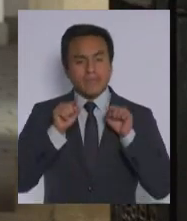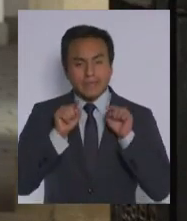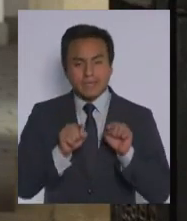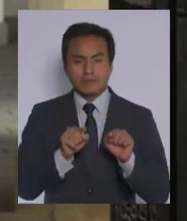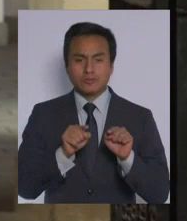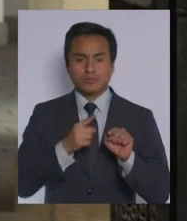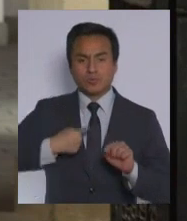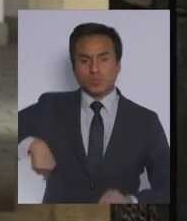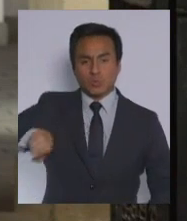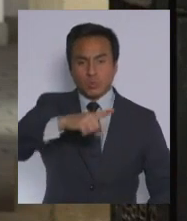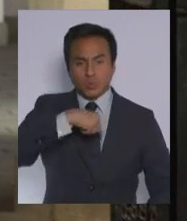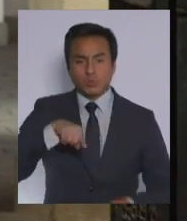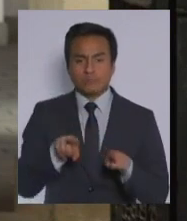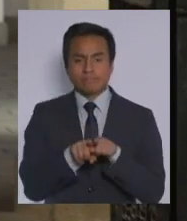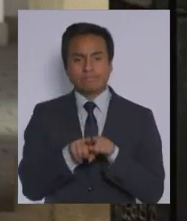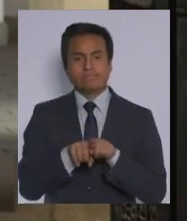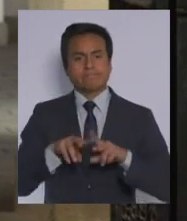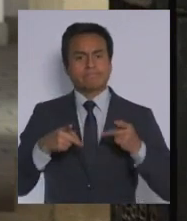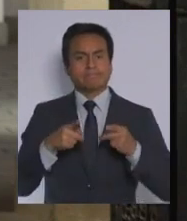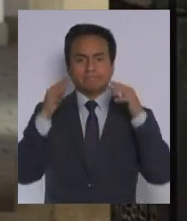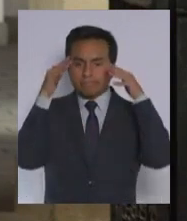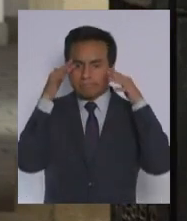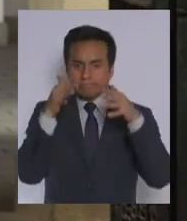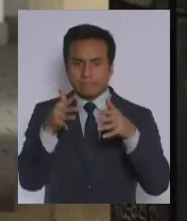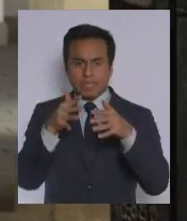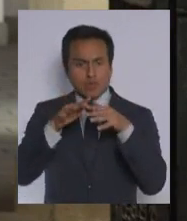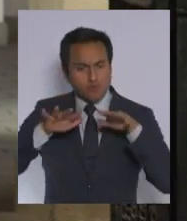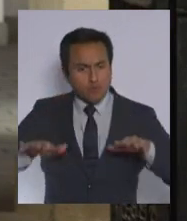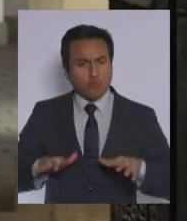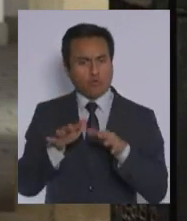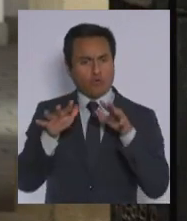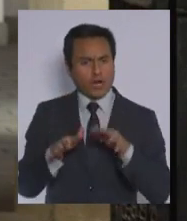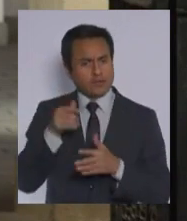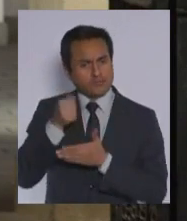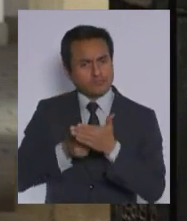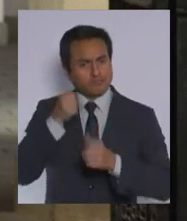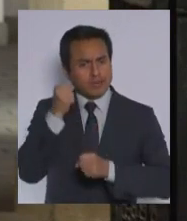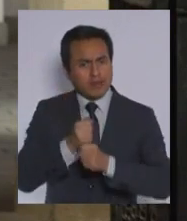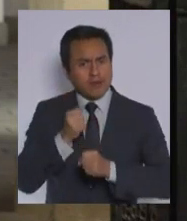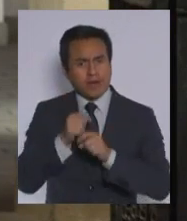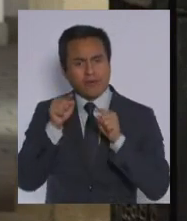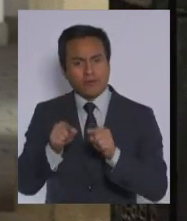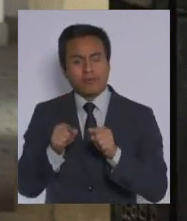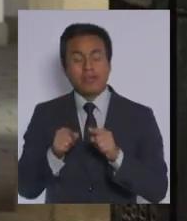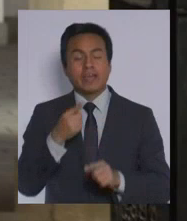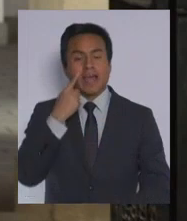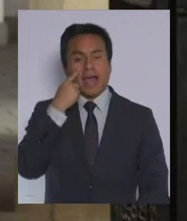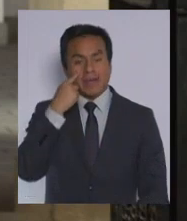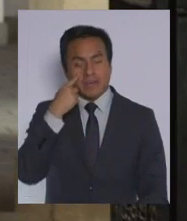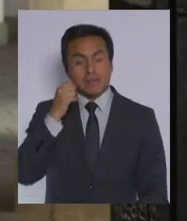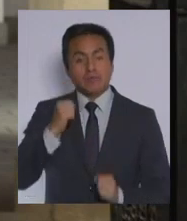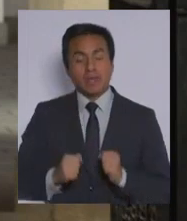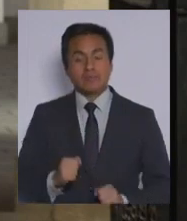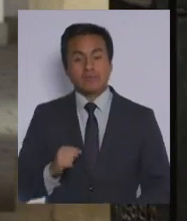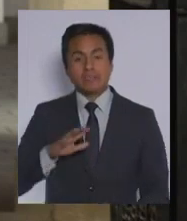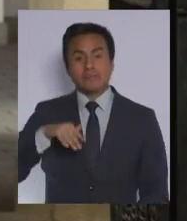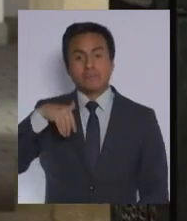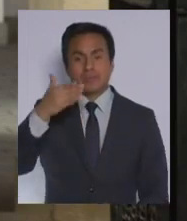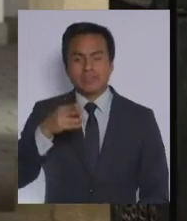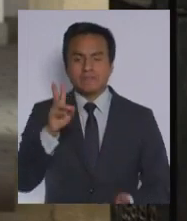vamos a dedicar mucho esfuerzo mucho trabajo para ver si podemos dar